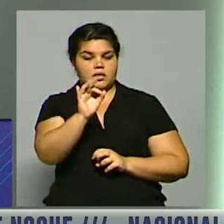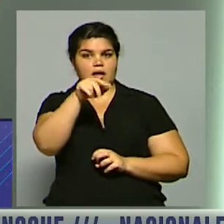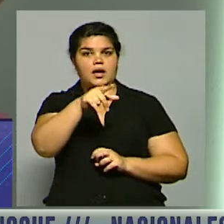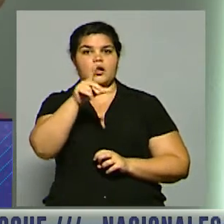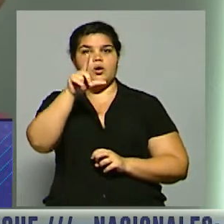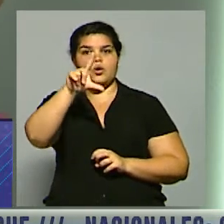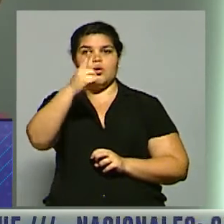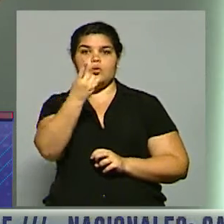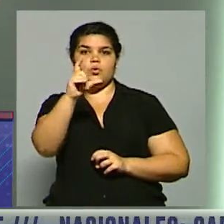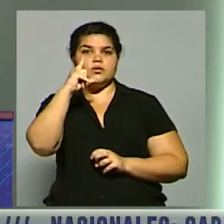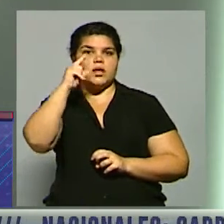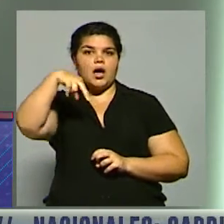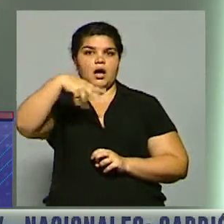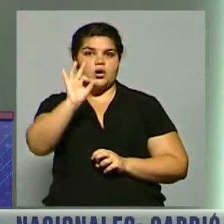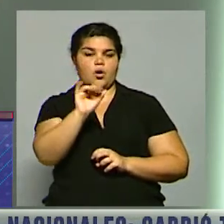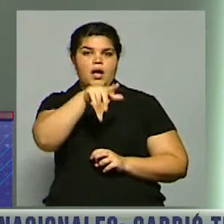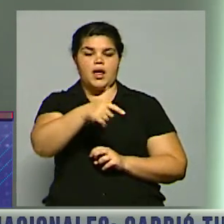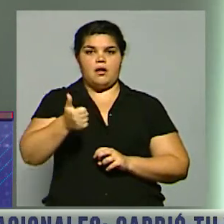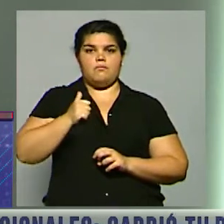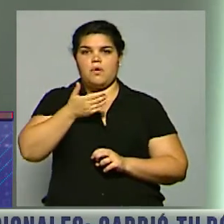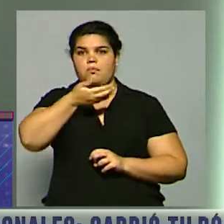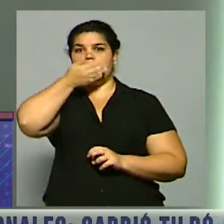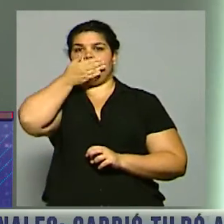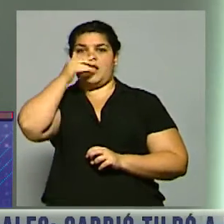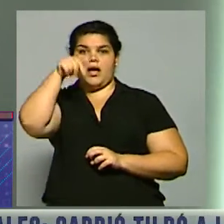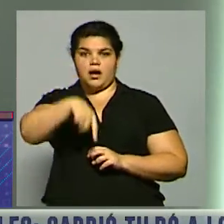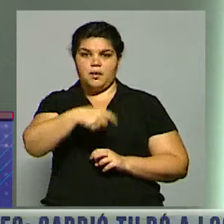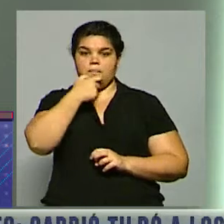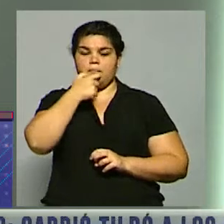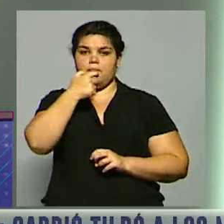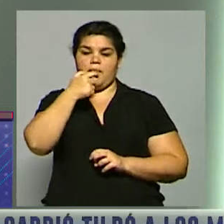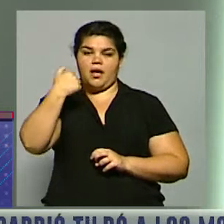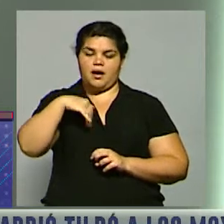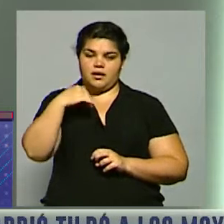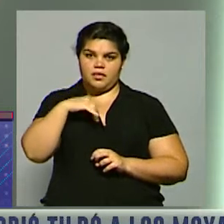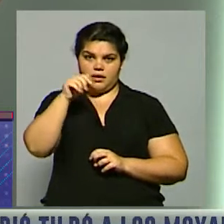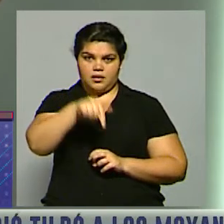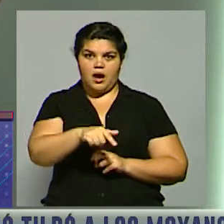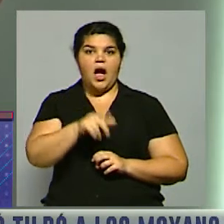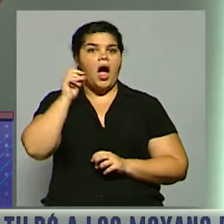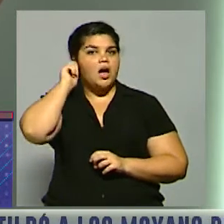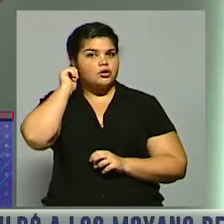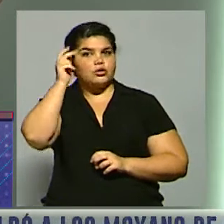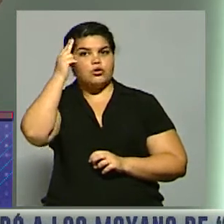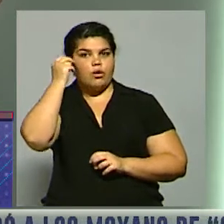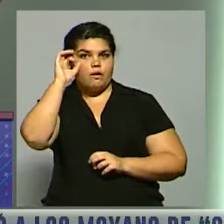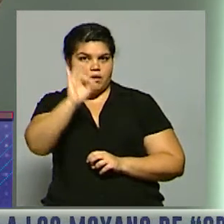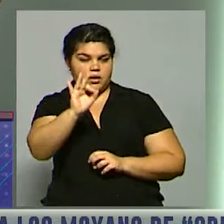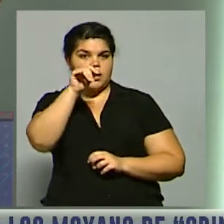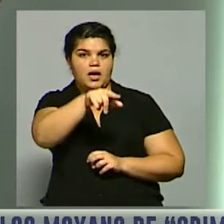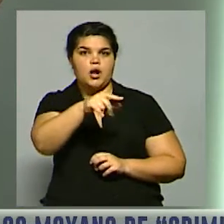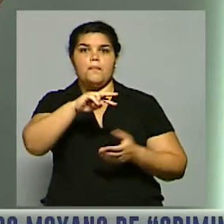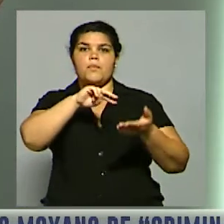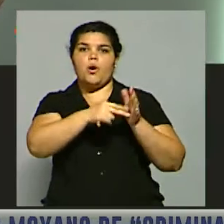los principales represores de la última dictadura militar aquí en la República Argentina, que a los 90 años, como lo decía recién, producto de una